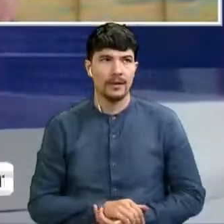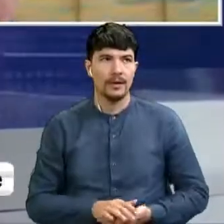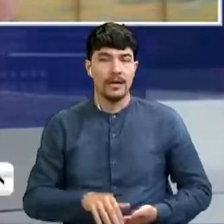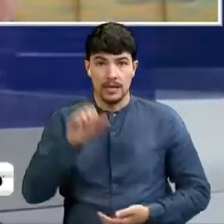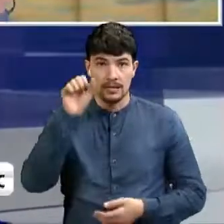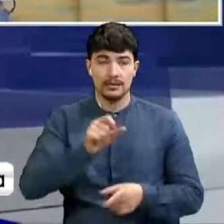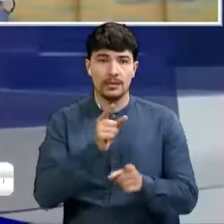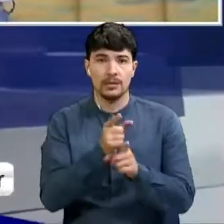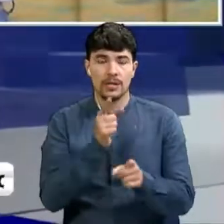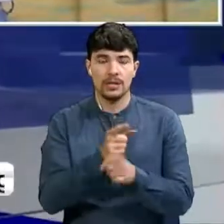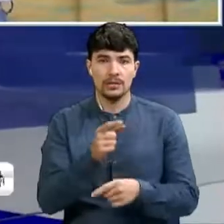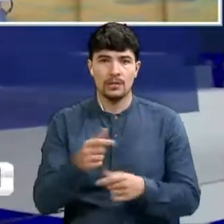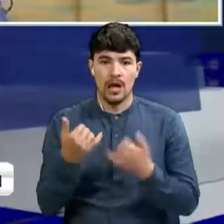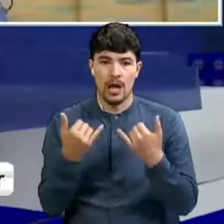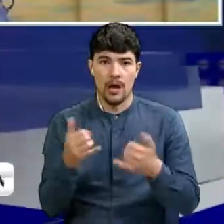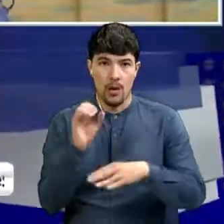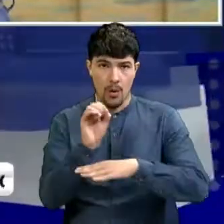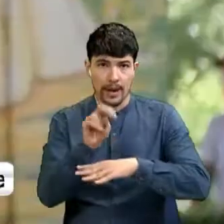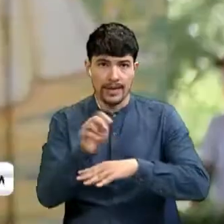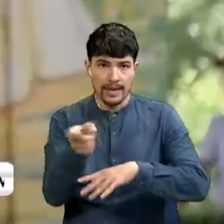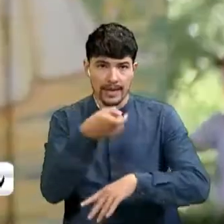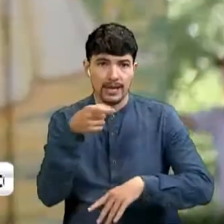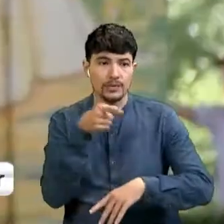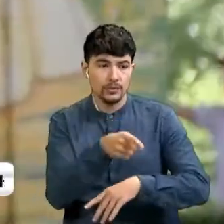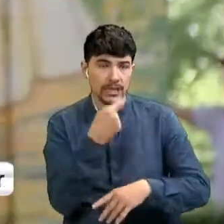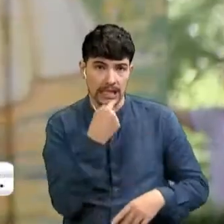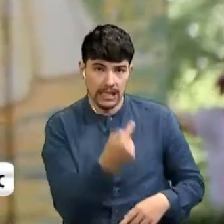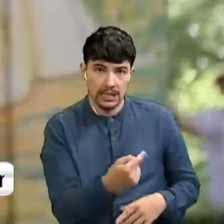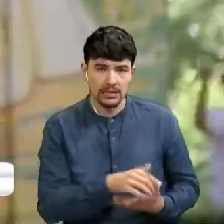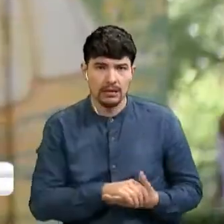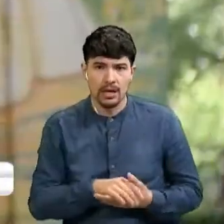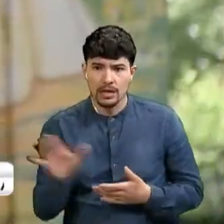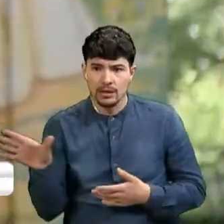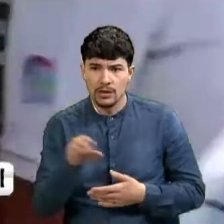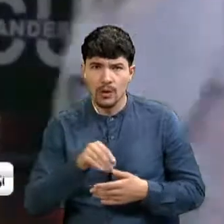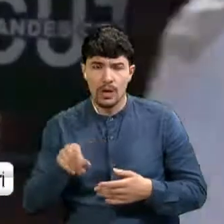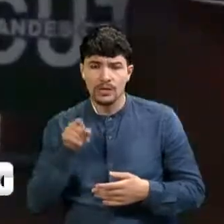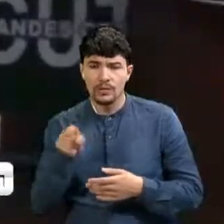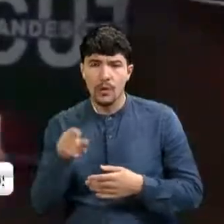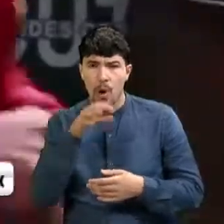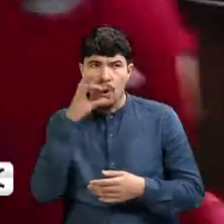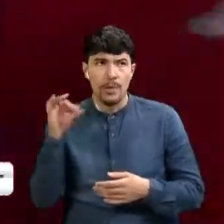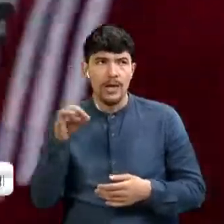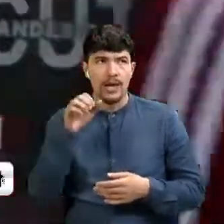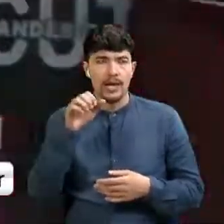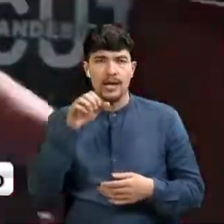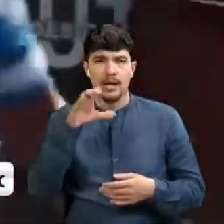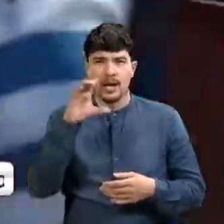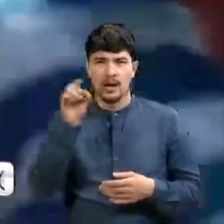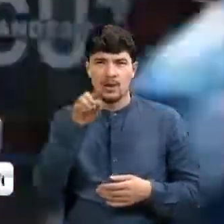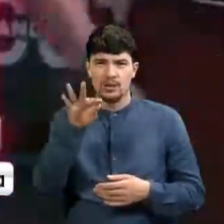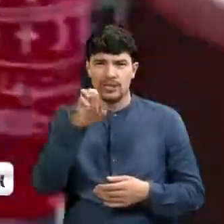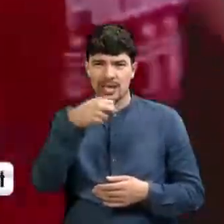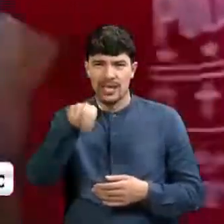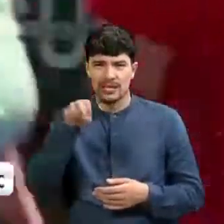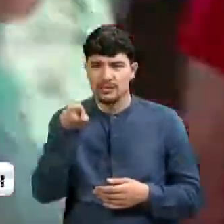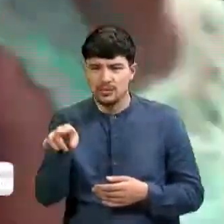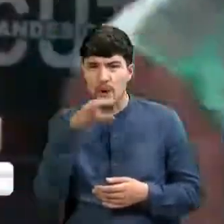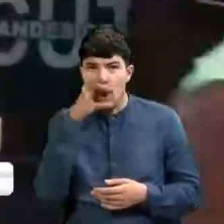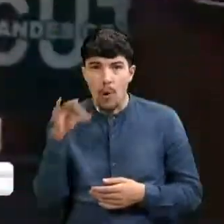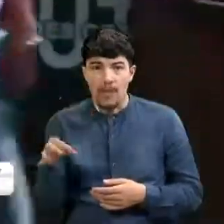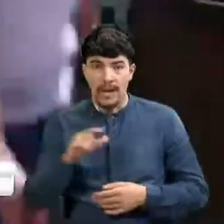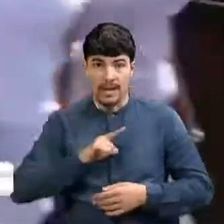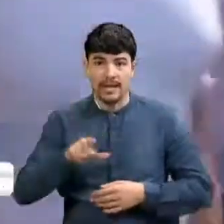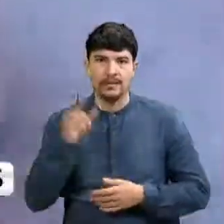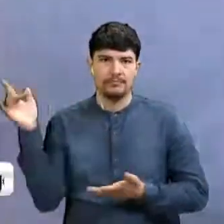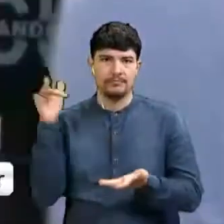Así es, compañeros, pues esta ONG Operación Libertad dice que detrás de todo esto está alias El Costeño, quien al parecer está llegando